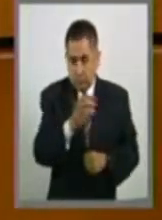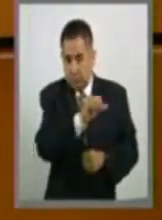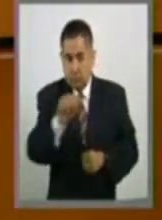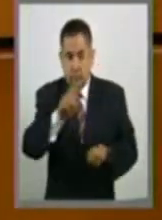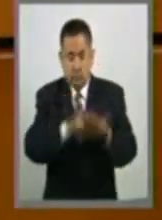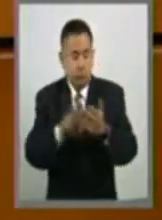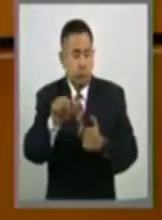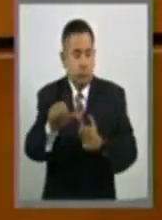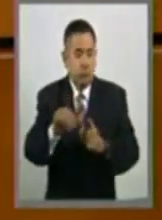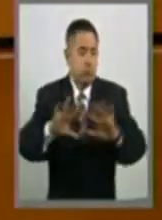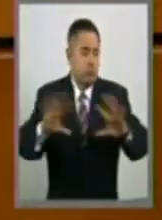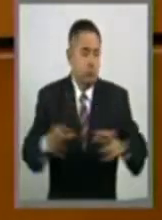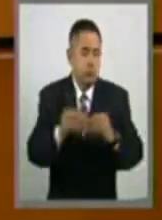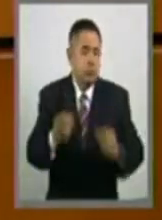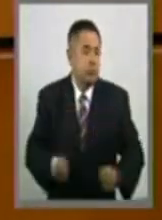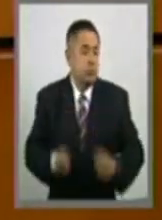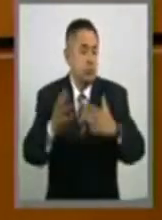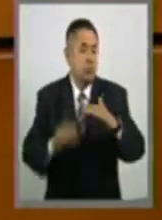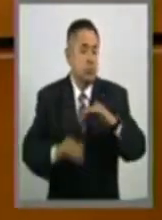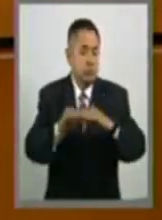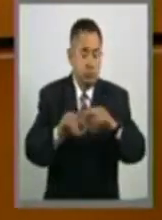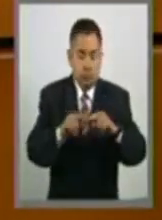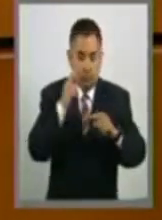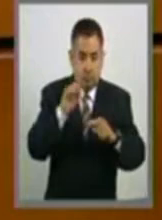de 1963 a 2016, el número ascendió de